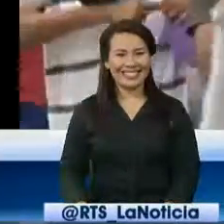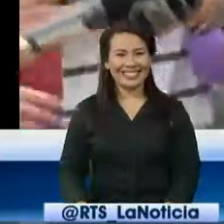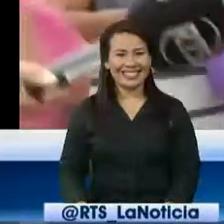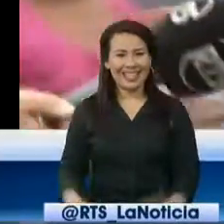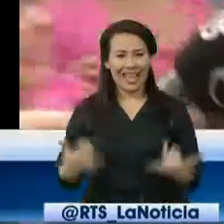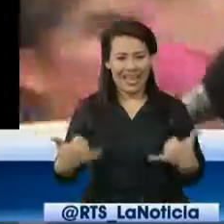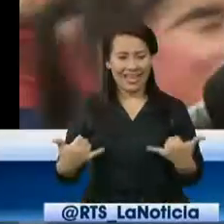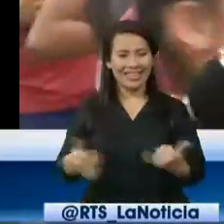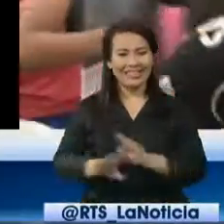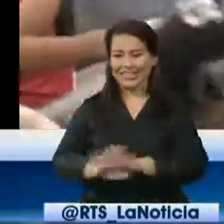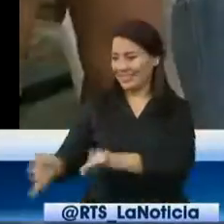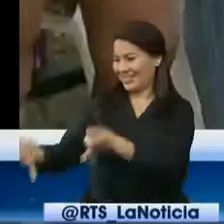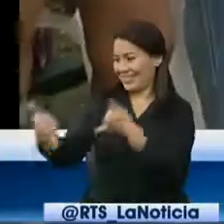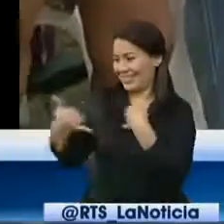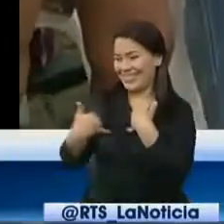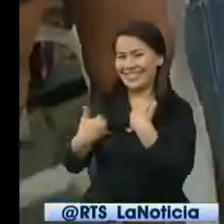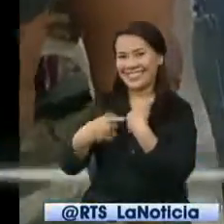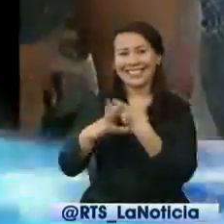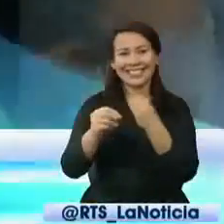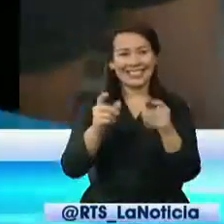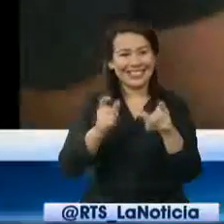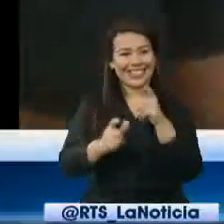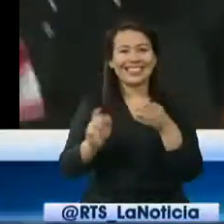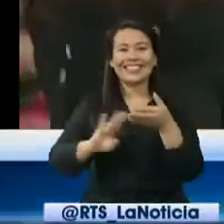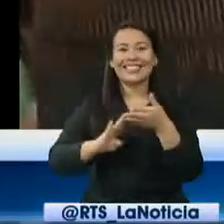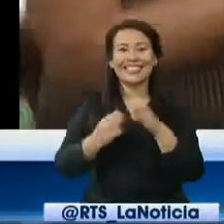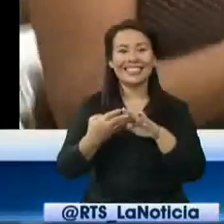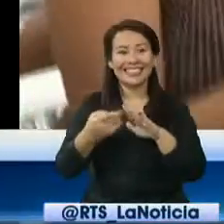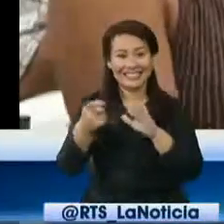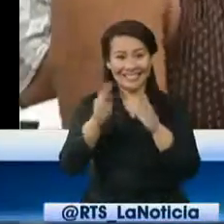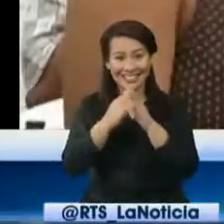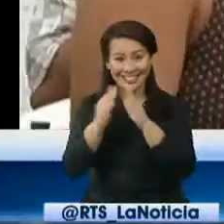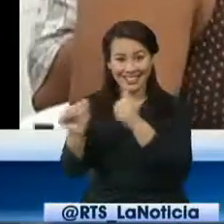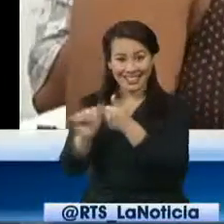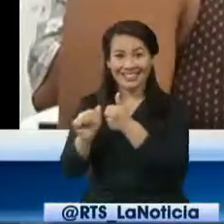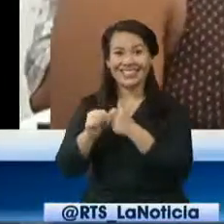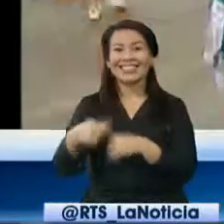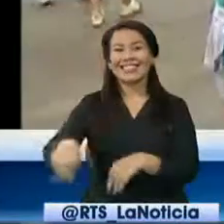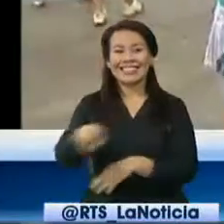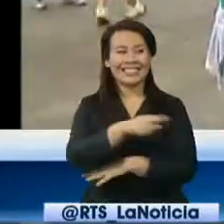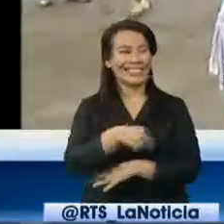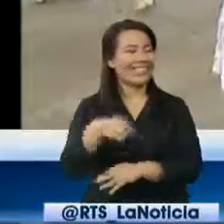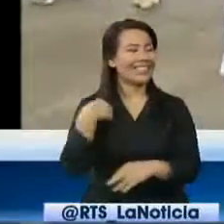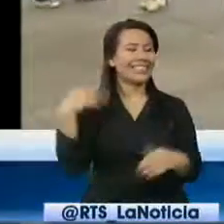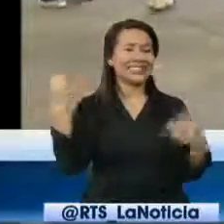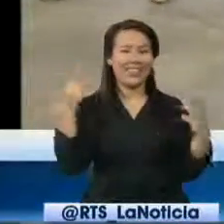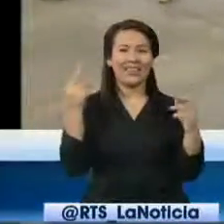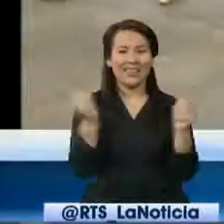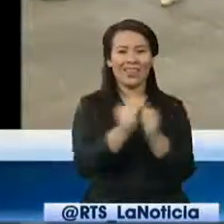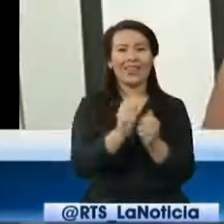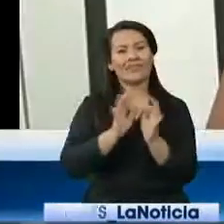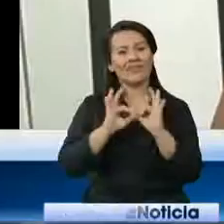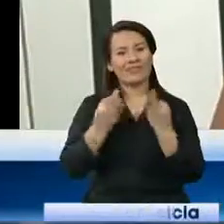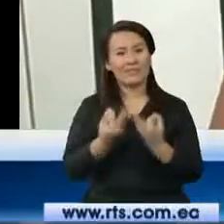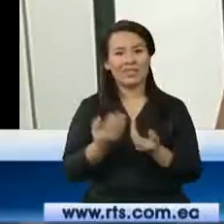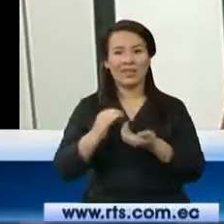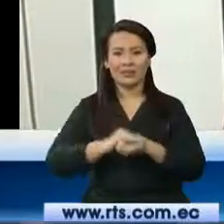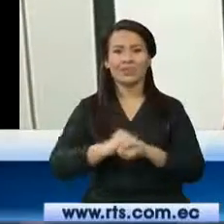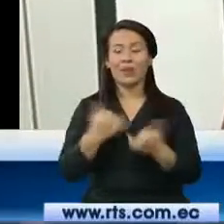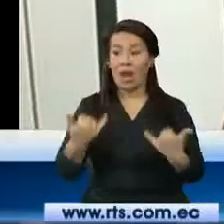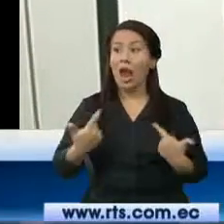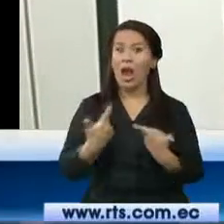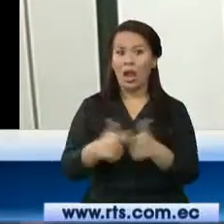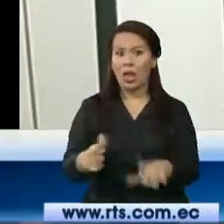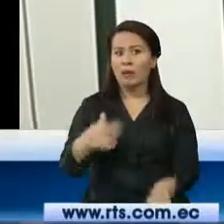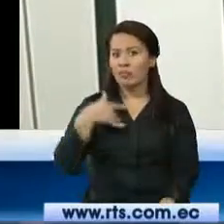¡Ahora sí! Los vecinos estaban felices de poder celebrar sin temor alguno junto a sus allegados. Podemos